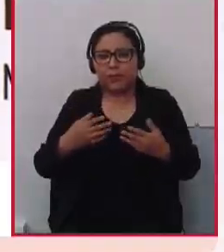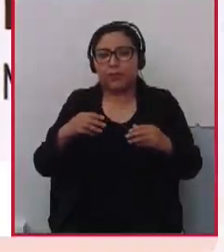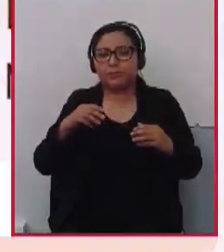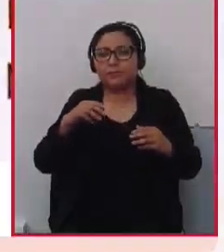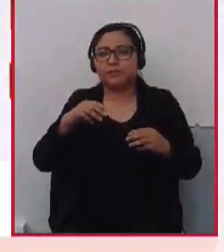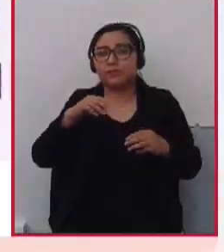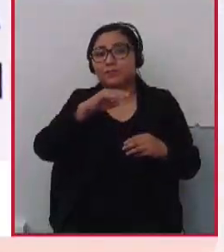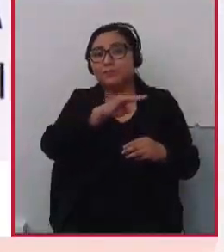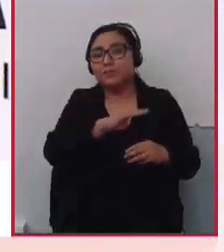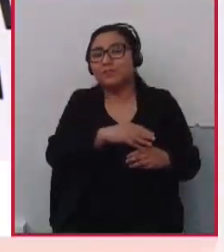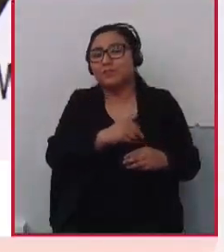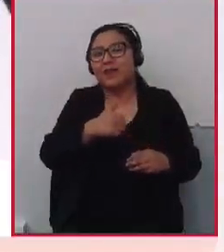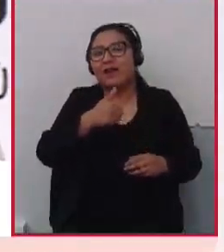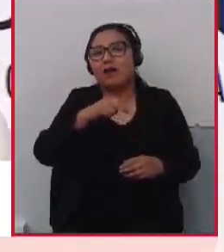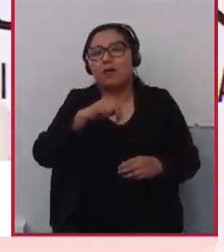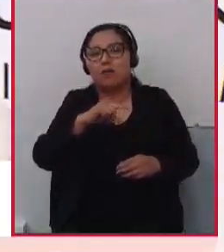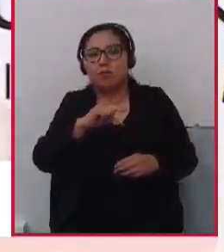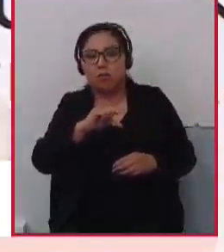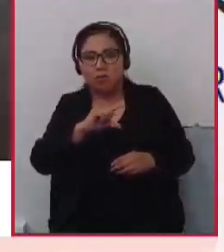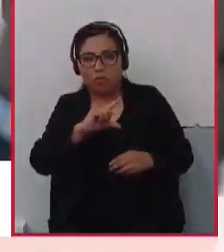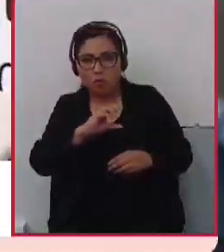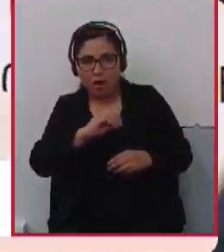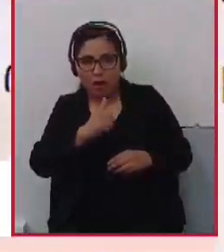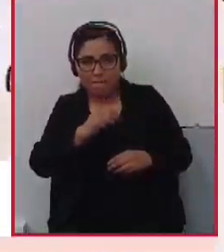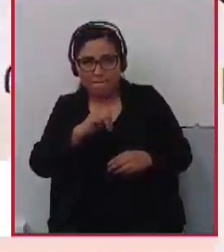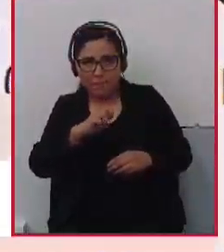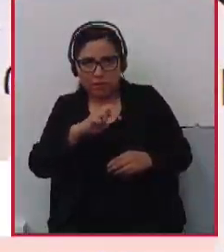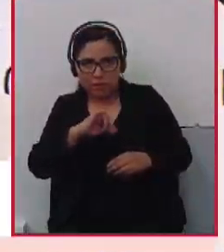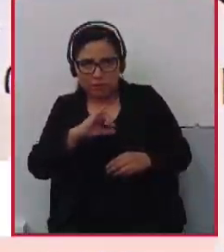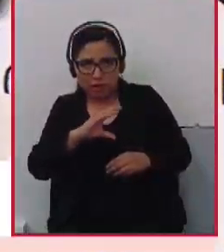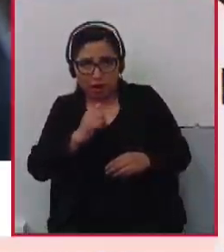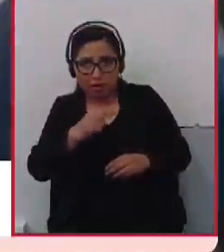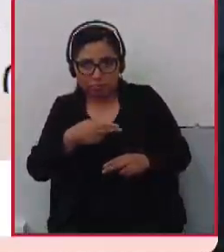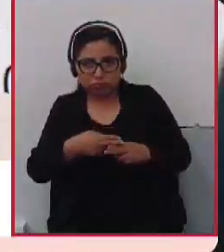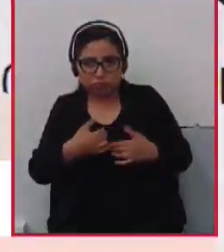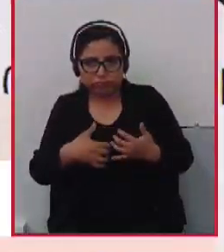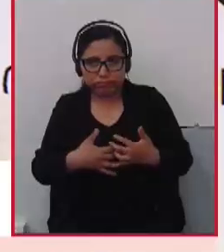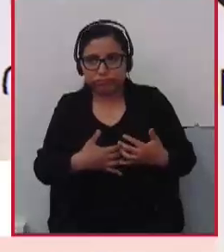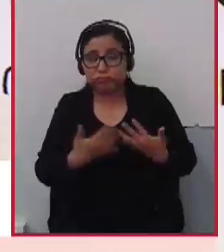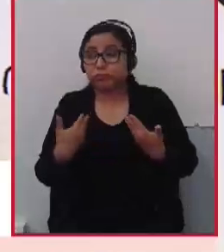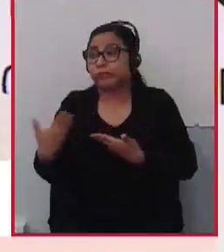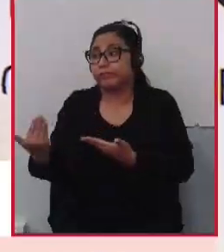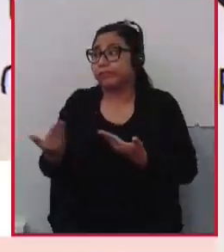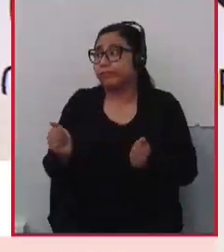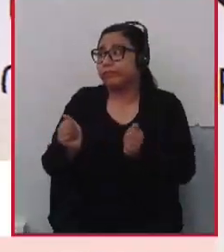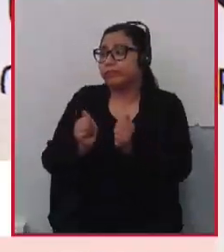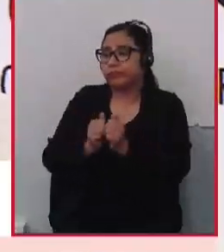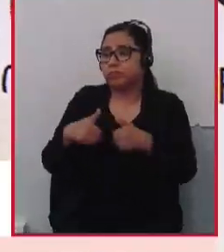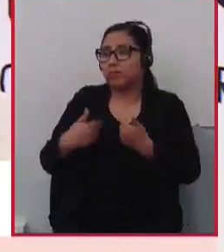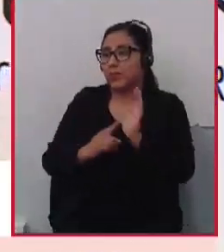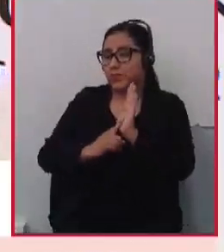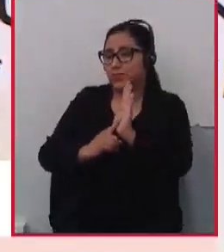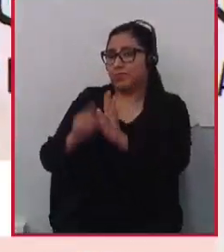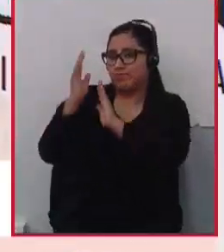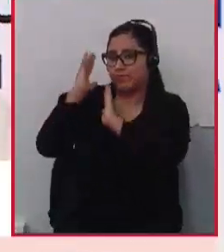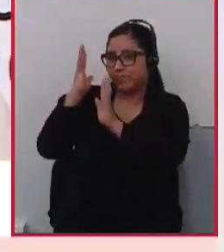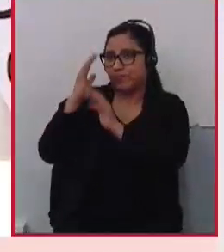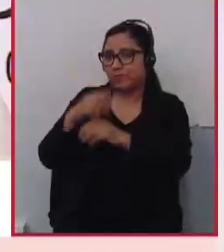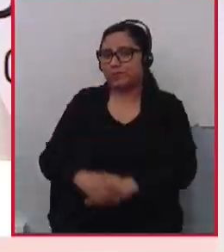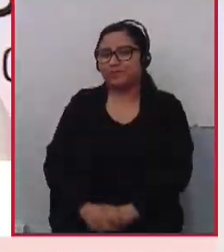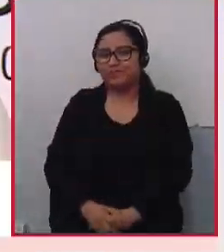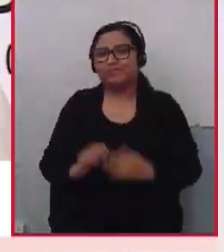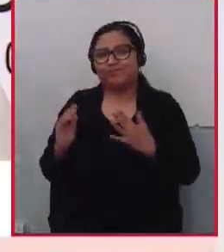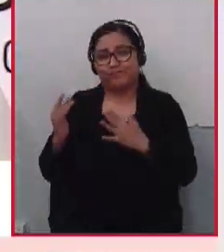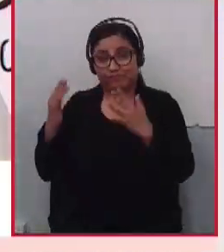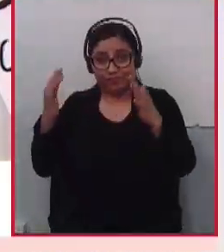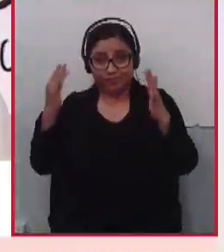Anglo American, así que le pedimos a Juan que por favor nos acompañe acá para iniciar su presentación.